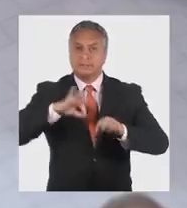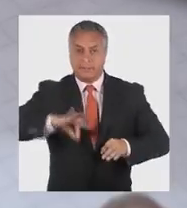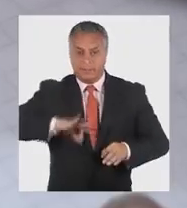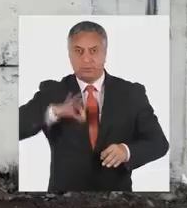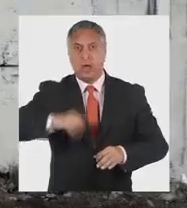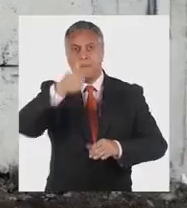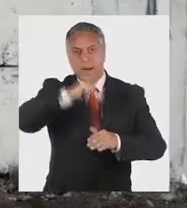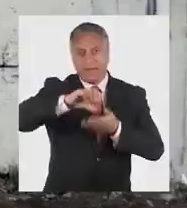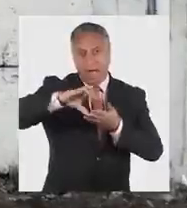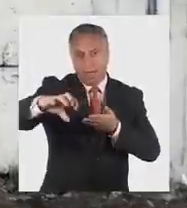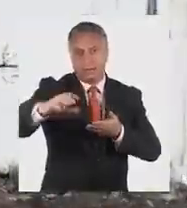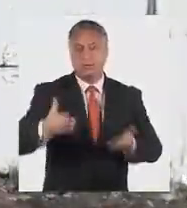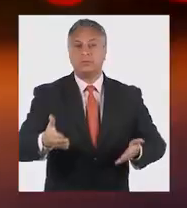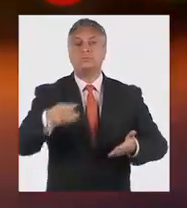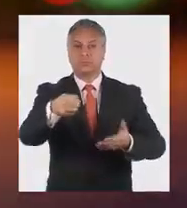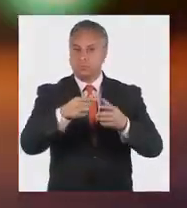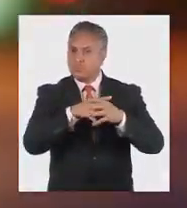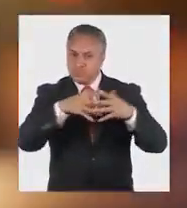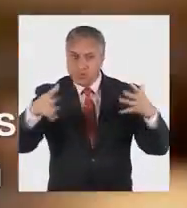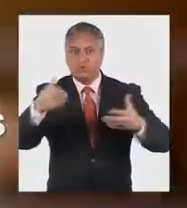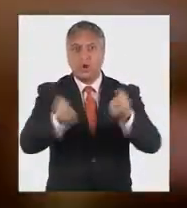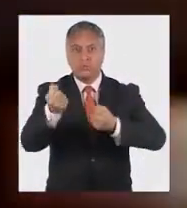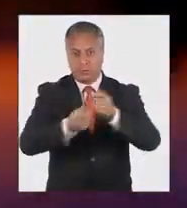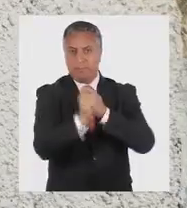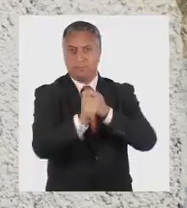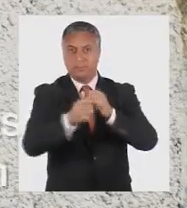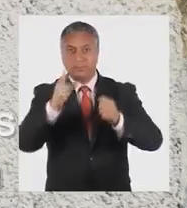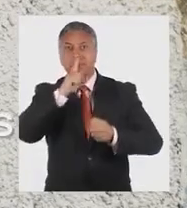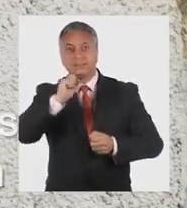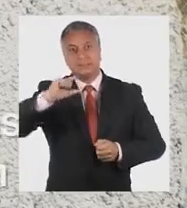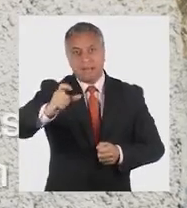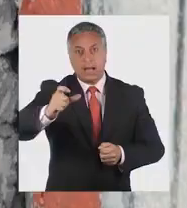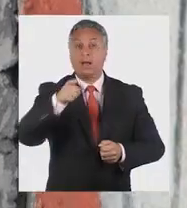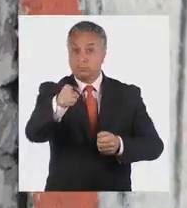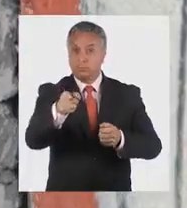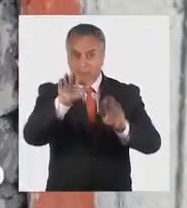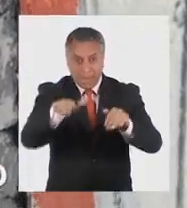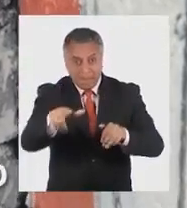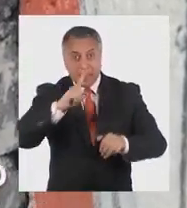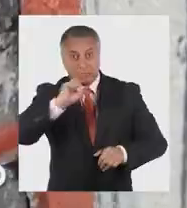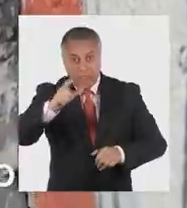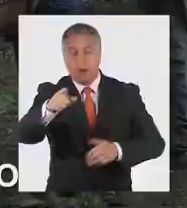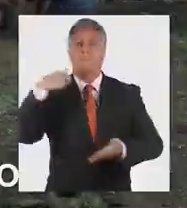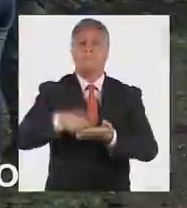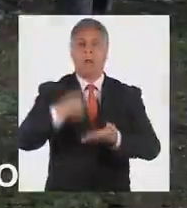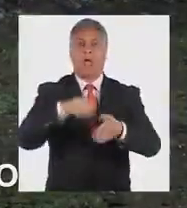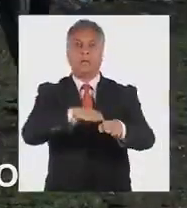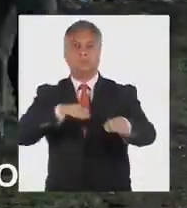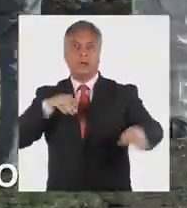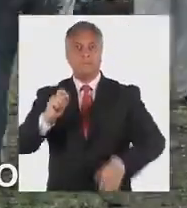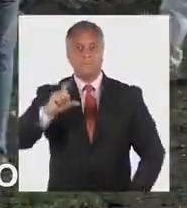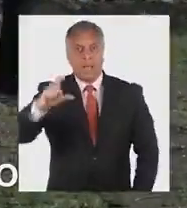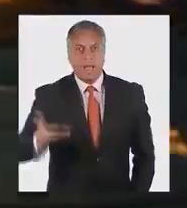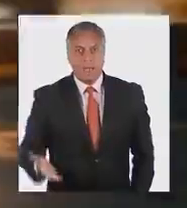hay un sistema de pensiones más privado que el nuestro. Le pagamos a las autopistas por los autos que no pasan. Y esas mismas autopistas cobran más caro cuando